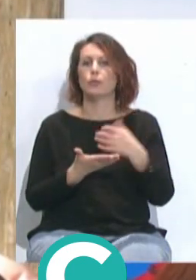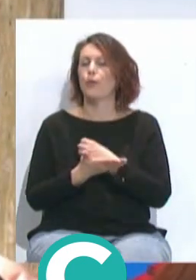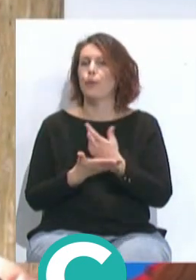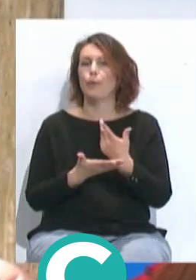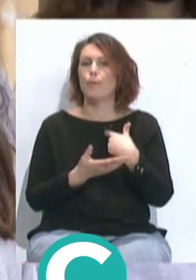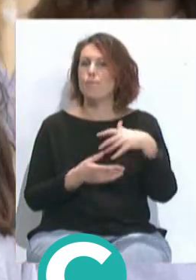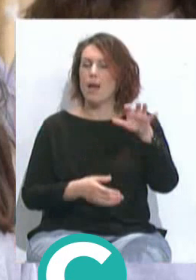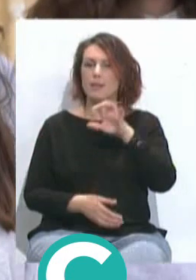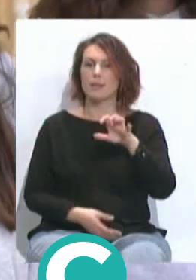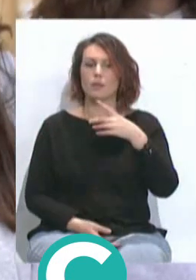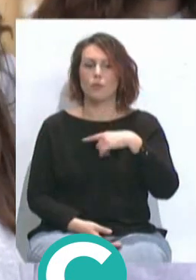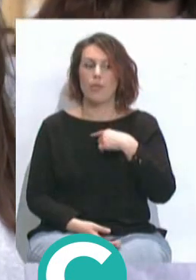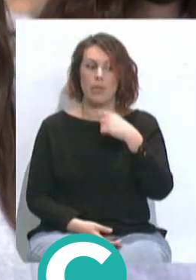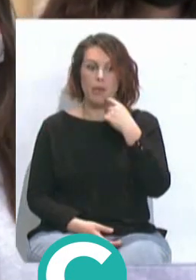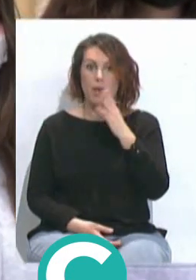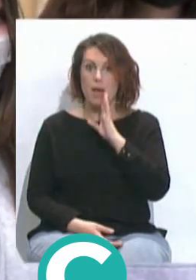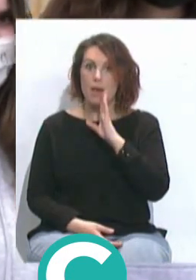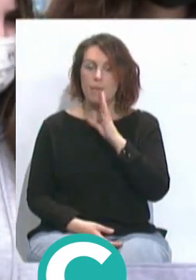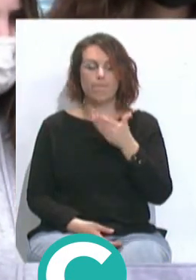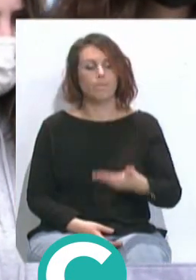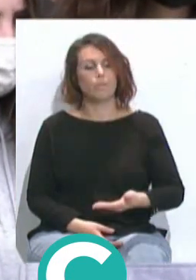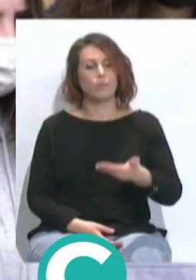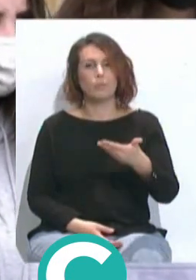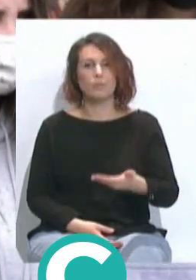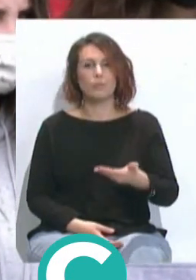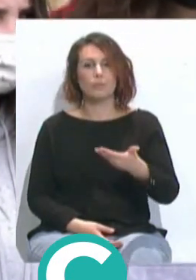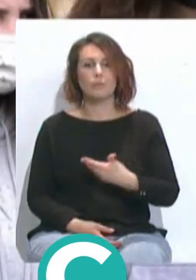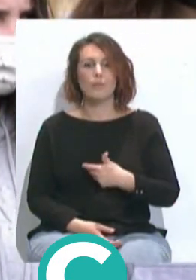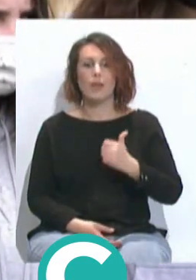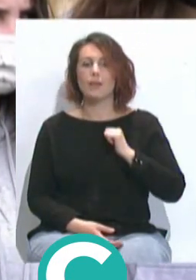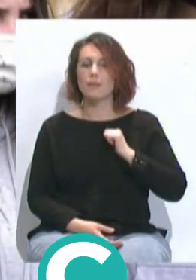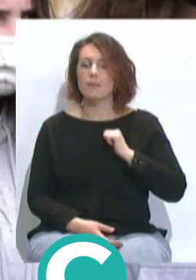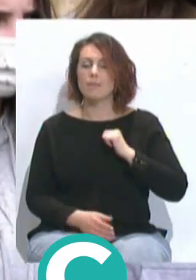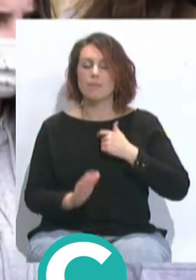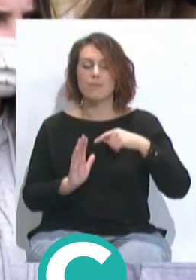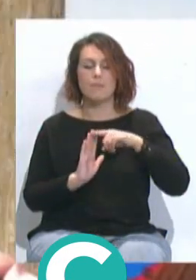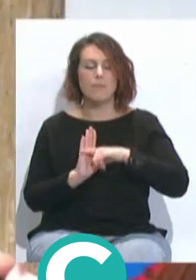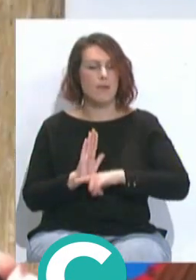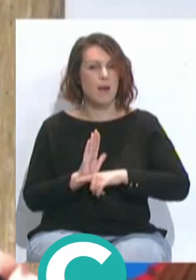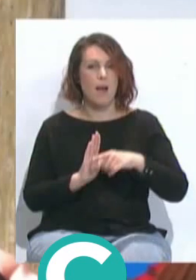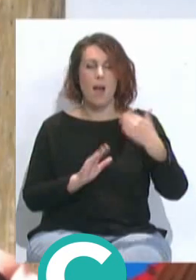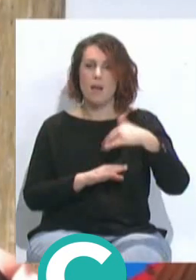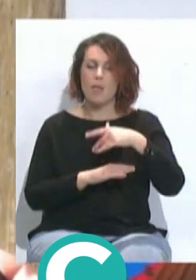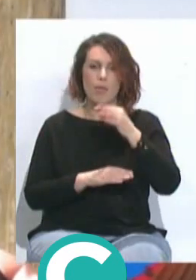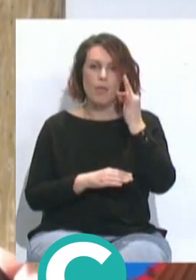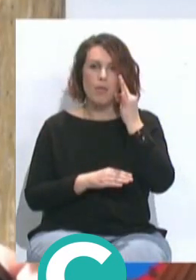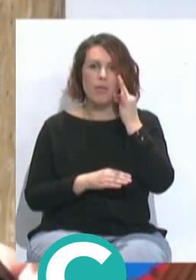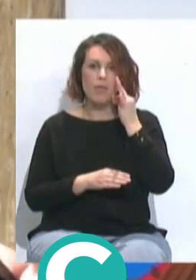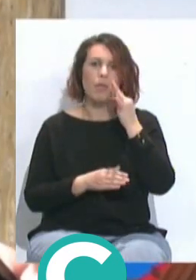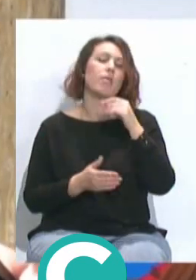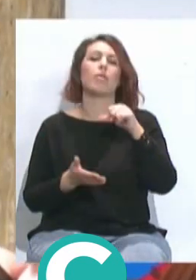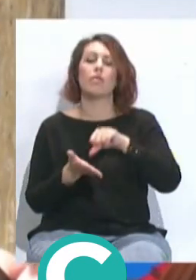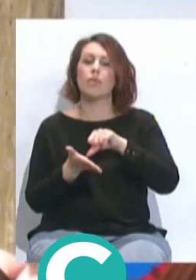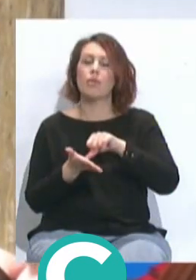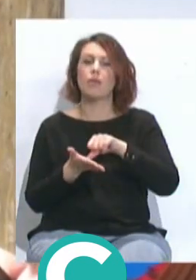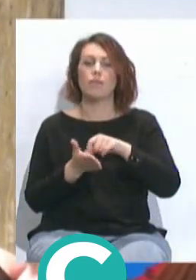el país nosotros como digo es muy importante enriquecer el callejero de la ciudad con nombres de mujer y es muy importante también